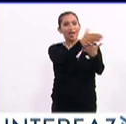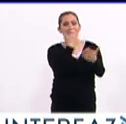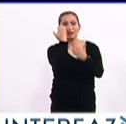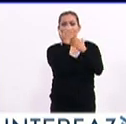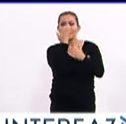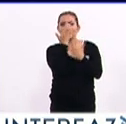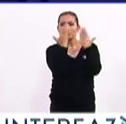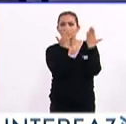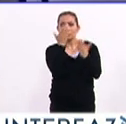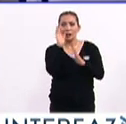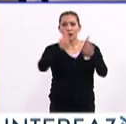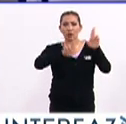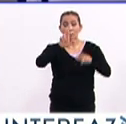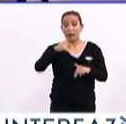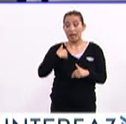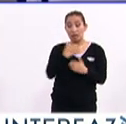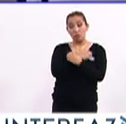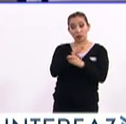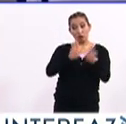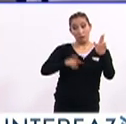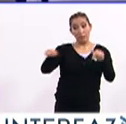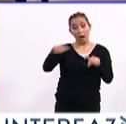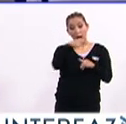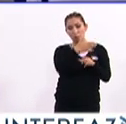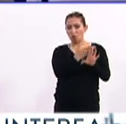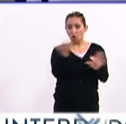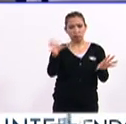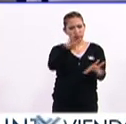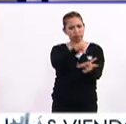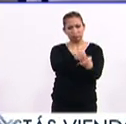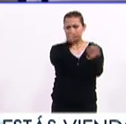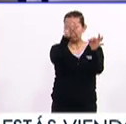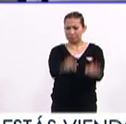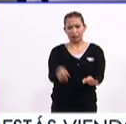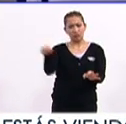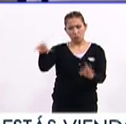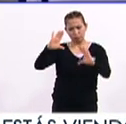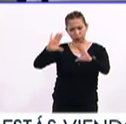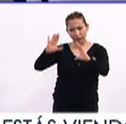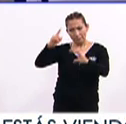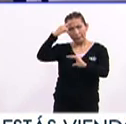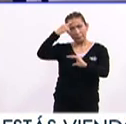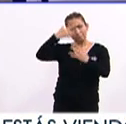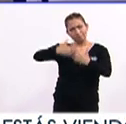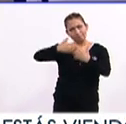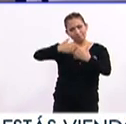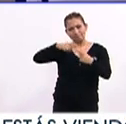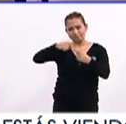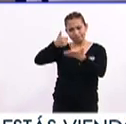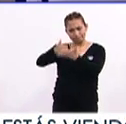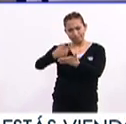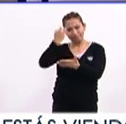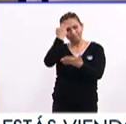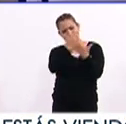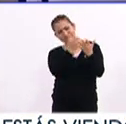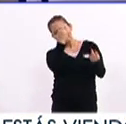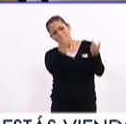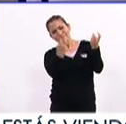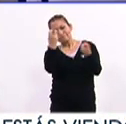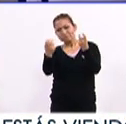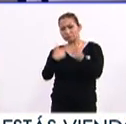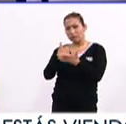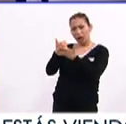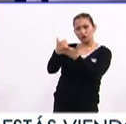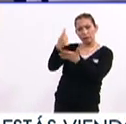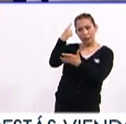en una escuela normal? La educación normal es una educación muy completa, es una educación que te va a enseñar a pensar, que te va a enseñar a ser crítico, que te va a